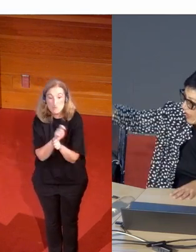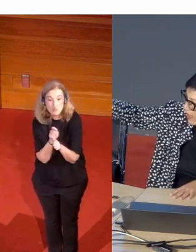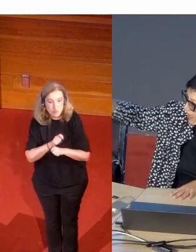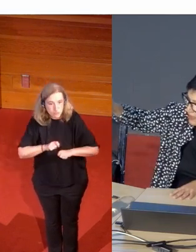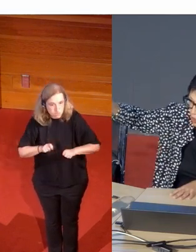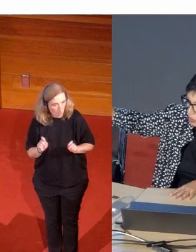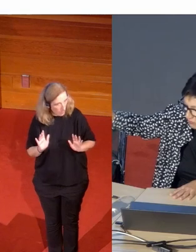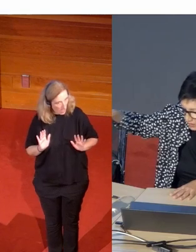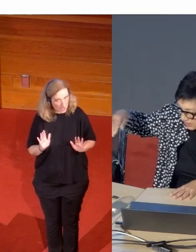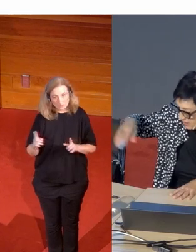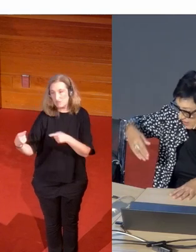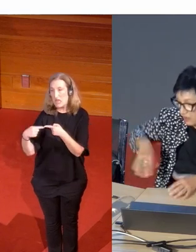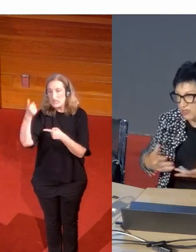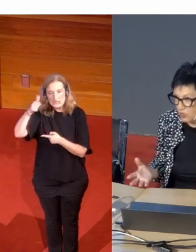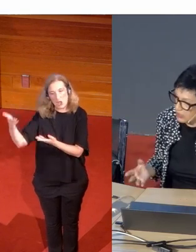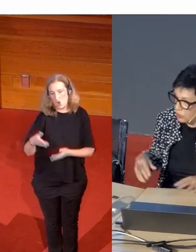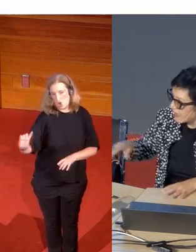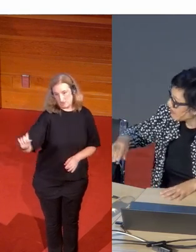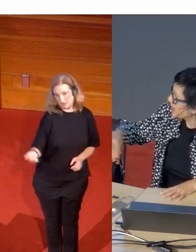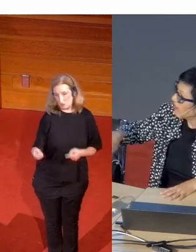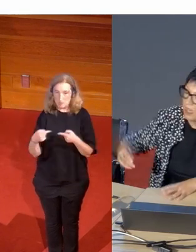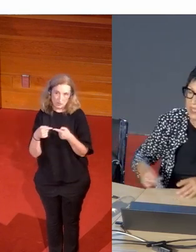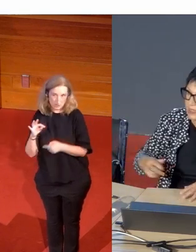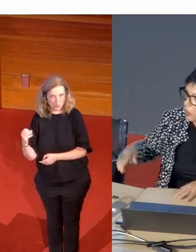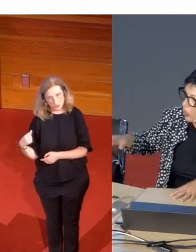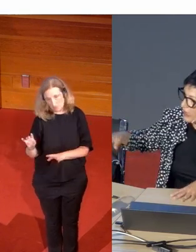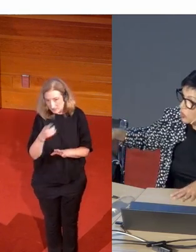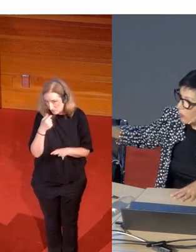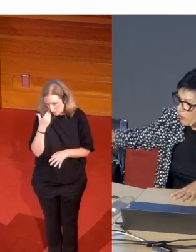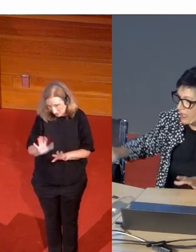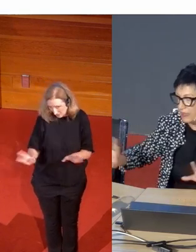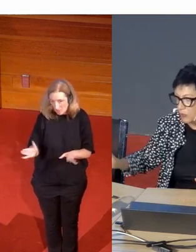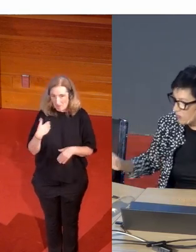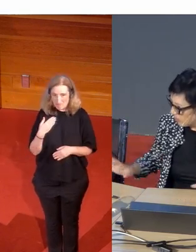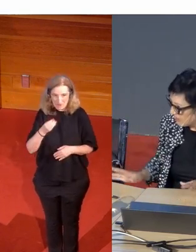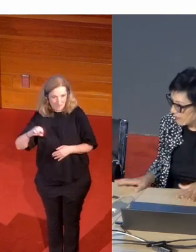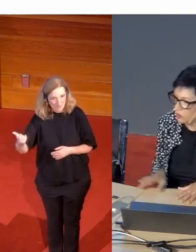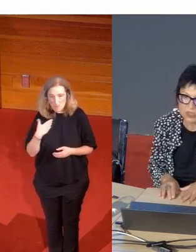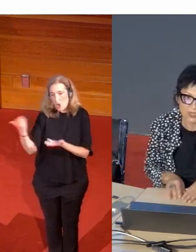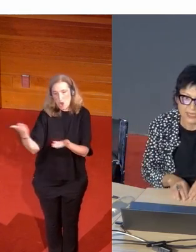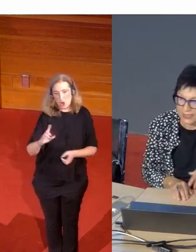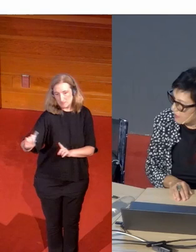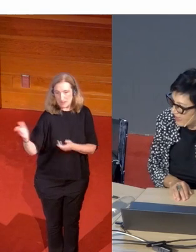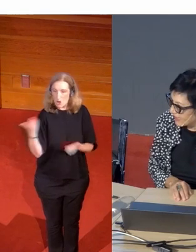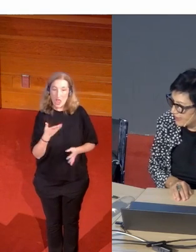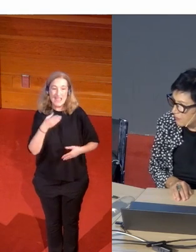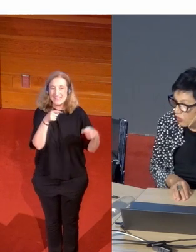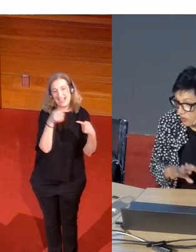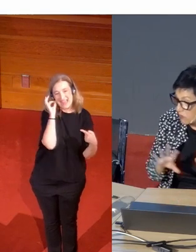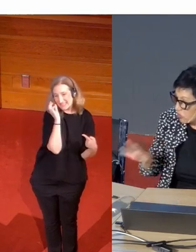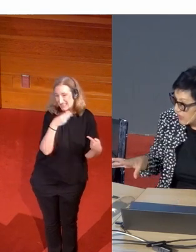no pero al tío Tom Eh bueno eso de tío Tom queda fatal al tío al tío Bob al tío Bob no lo invitamos y a la tía